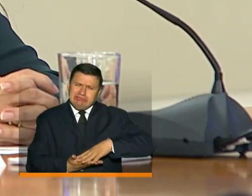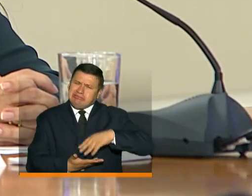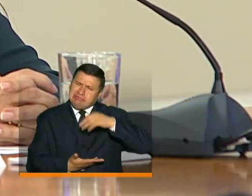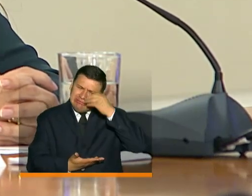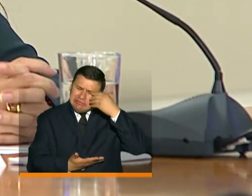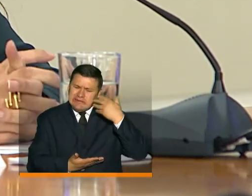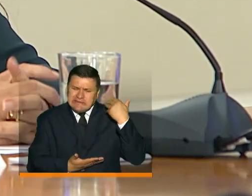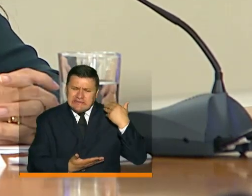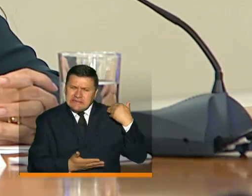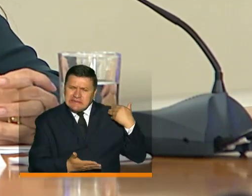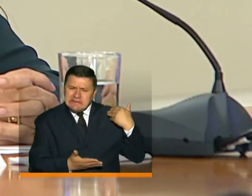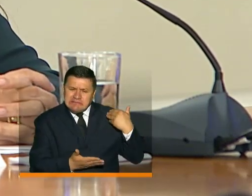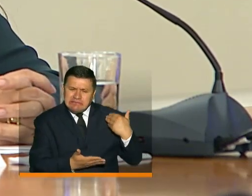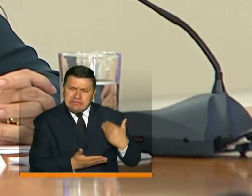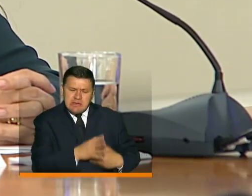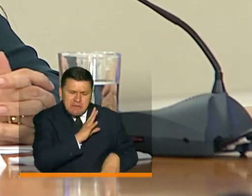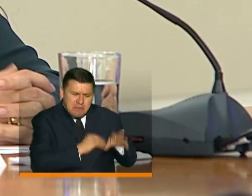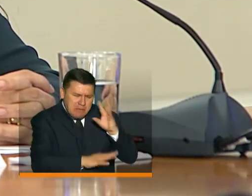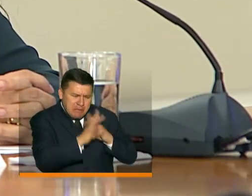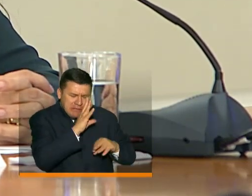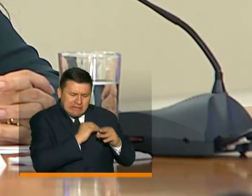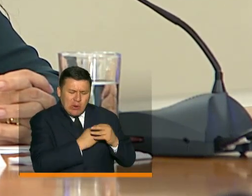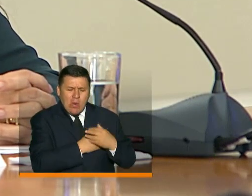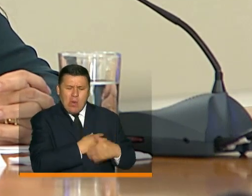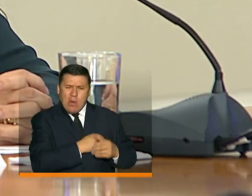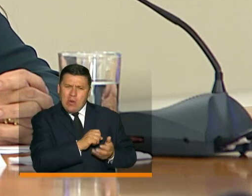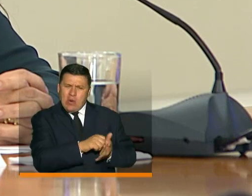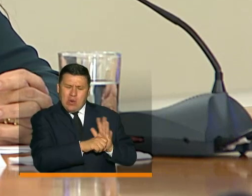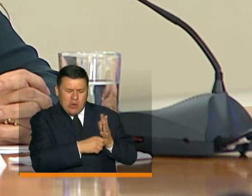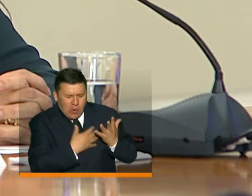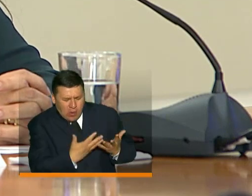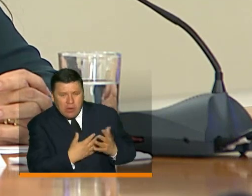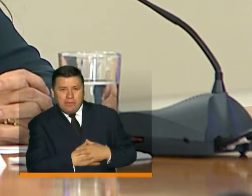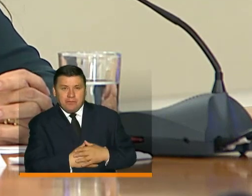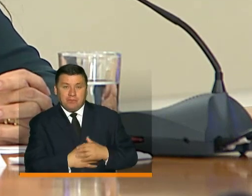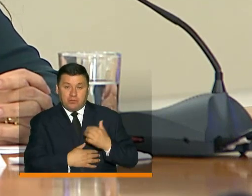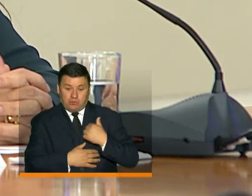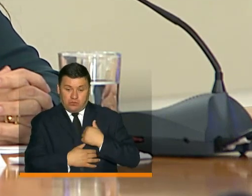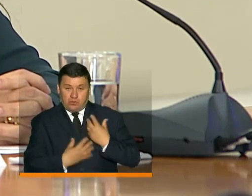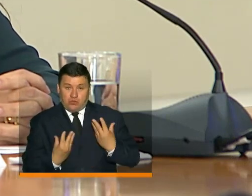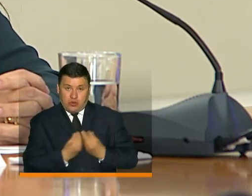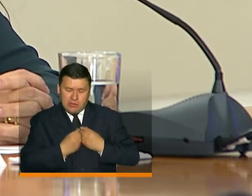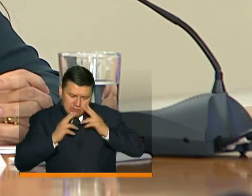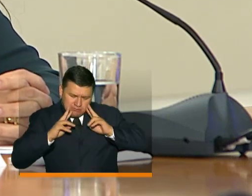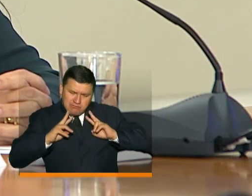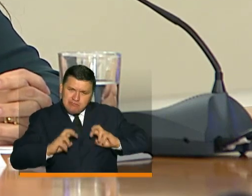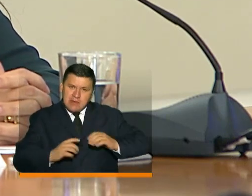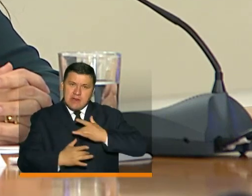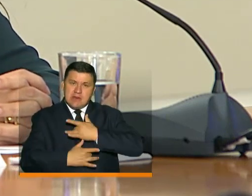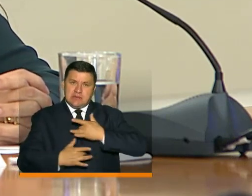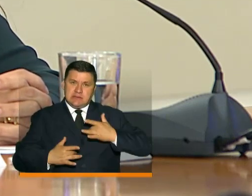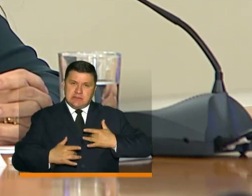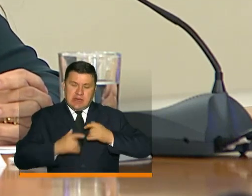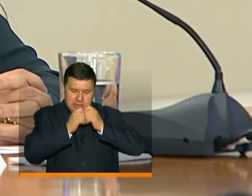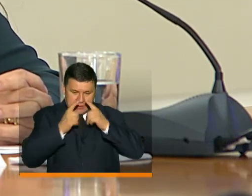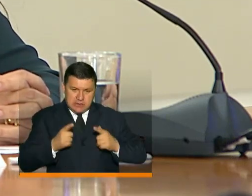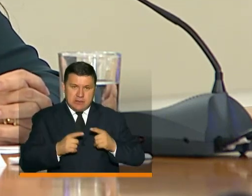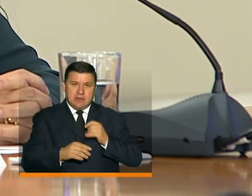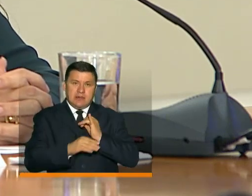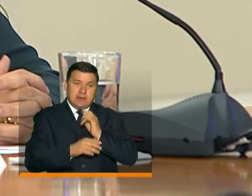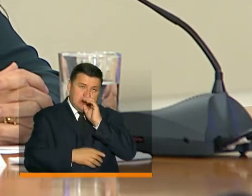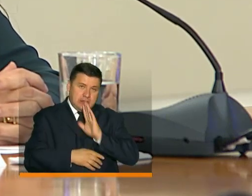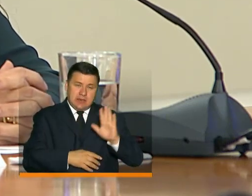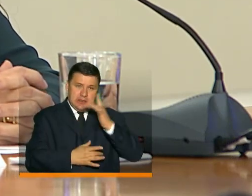aprendidas durante este tiempo de pandemia. Nosotros en la Dirección de Investigación en Salud Pública del Instituto Nacional de